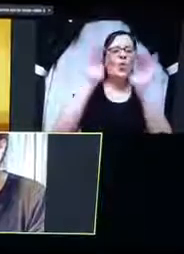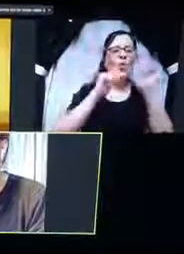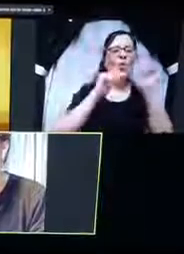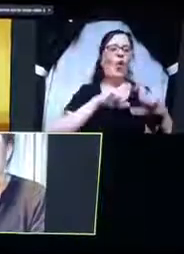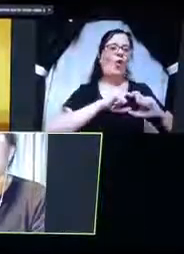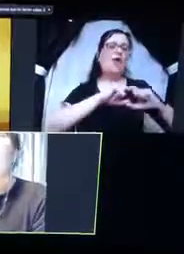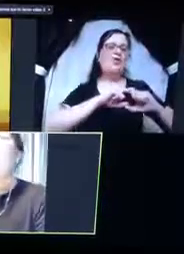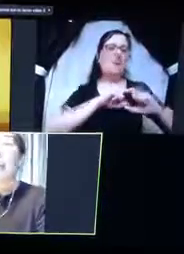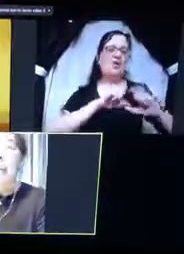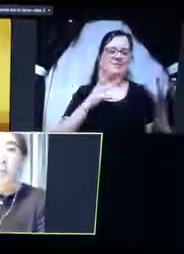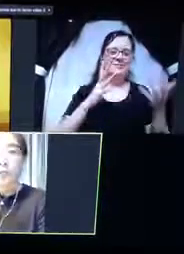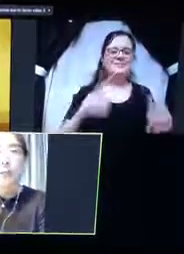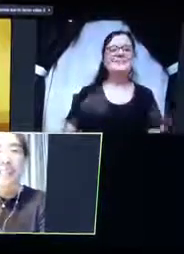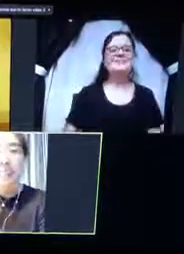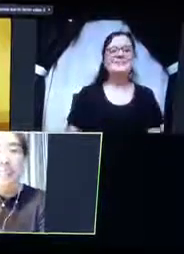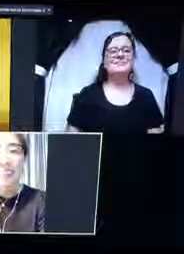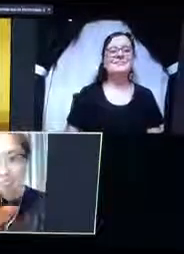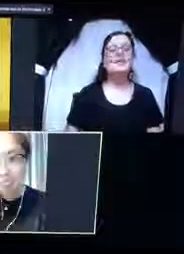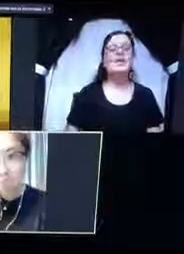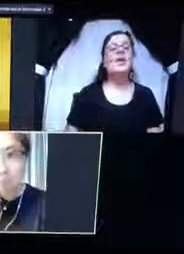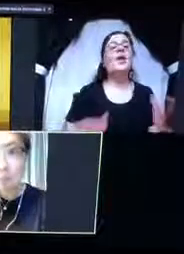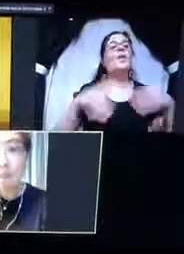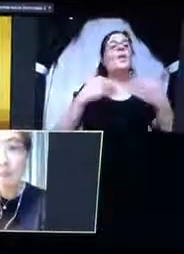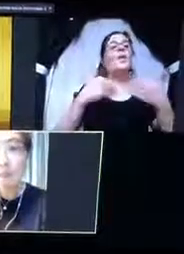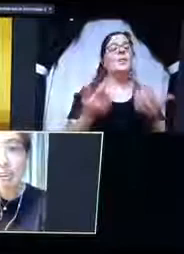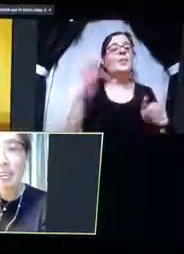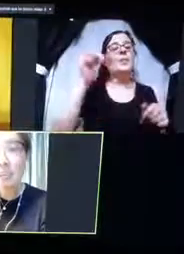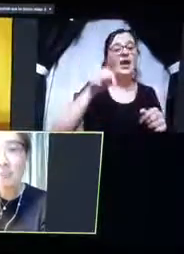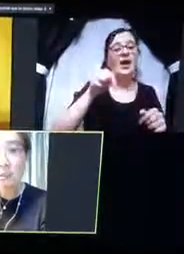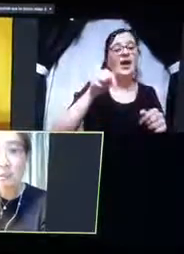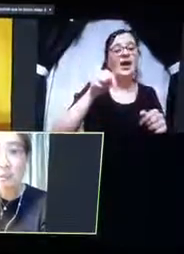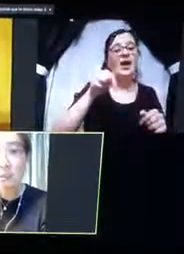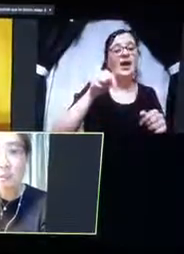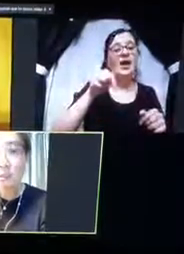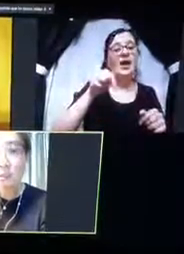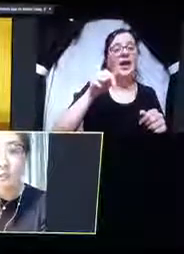bien. Entonces, para cerrar, vamos a hablar